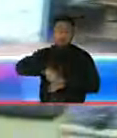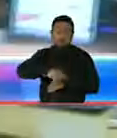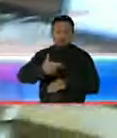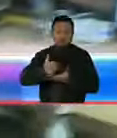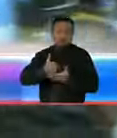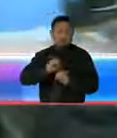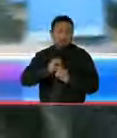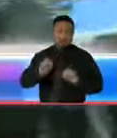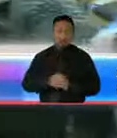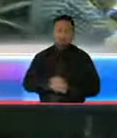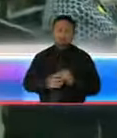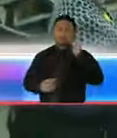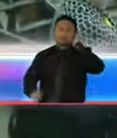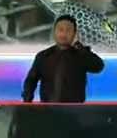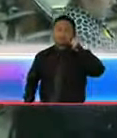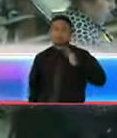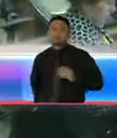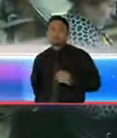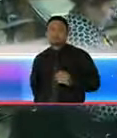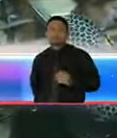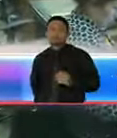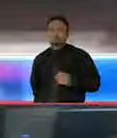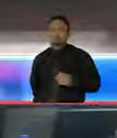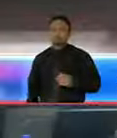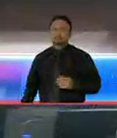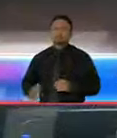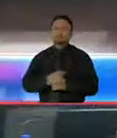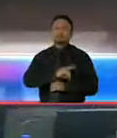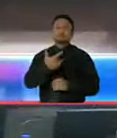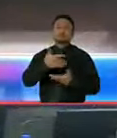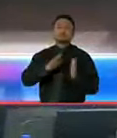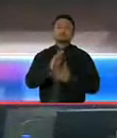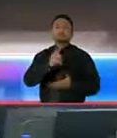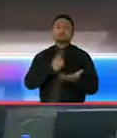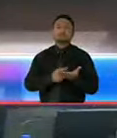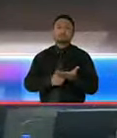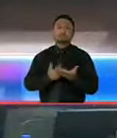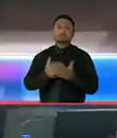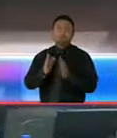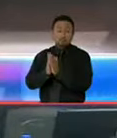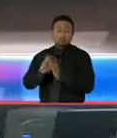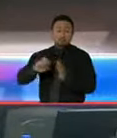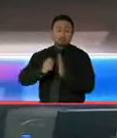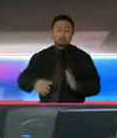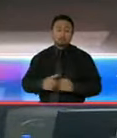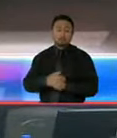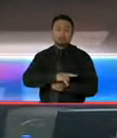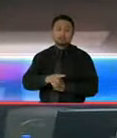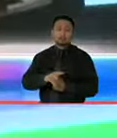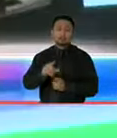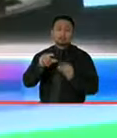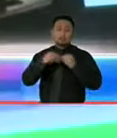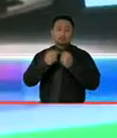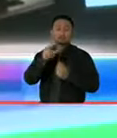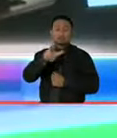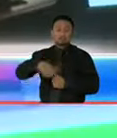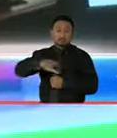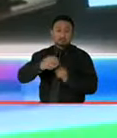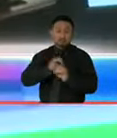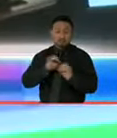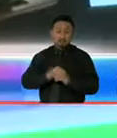pedido, en el pleno se cambió el orden del día. Estaban dispuestos a debatir el llamado al procurador, aunque en el ala correísta no estaban convencidos.